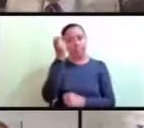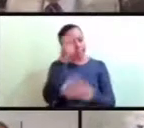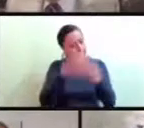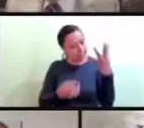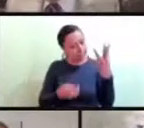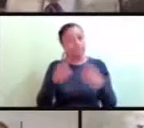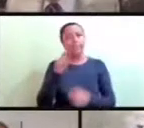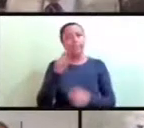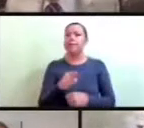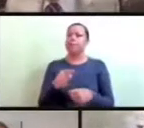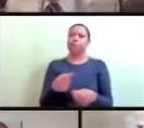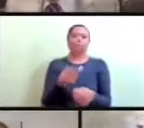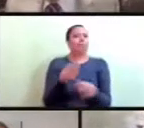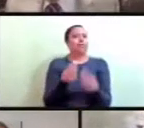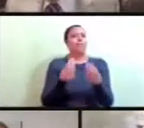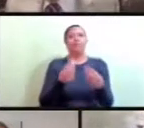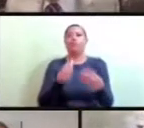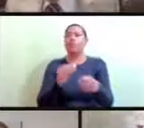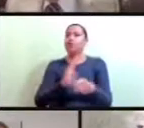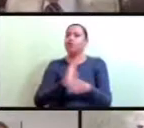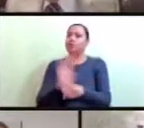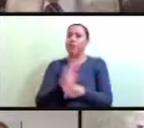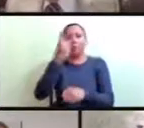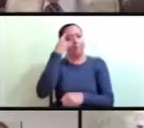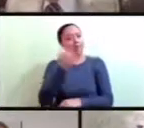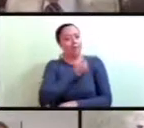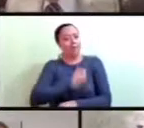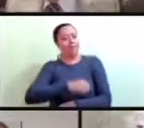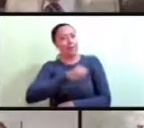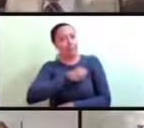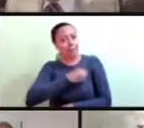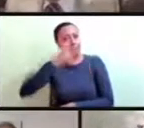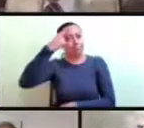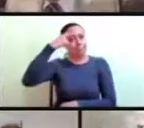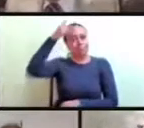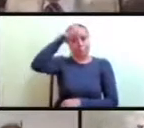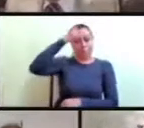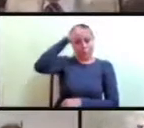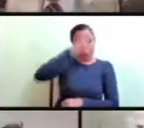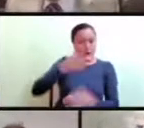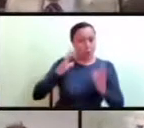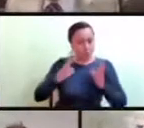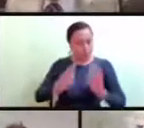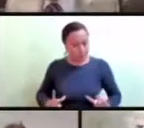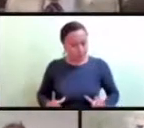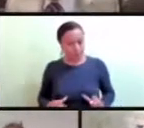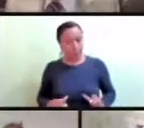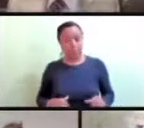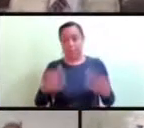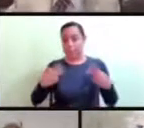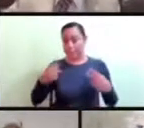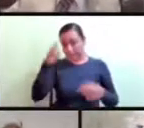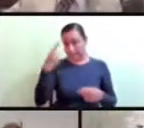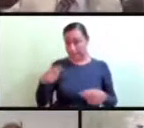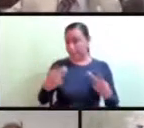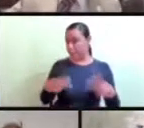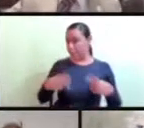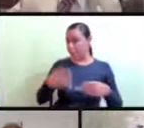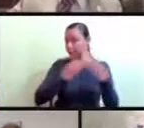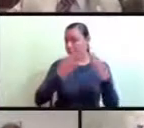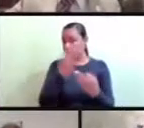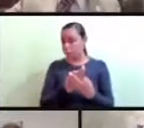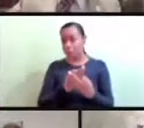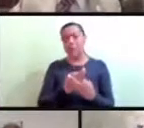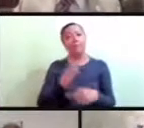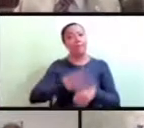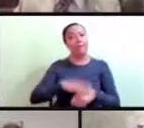múltiples beneficios para la salud psicoemocional de las personas y desempeñan un importante papel como promotora